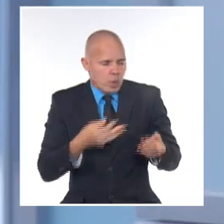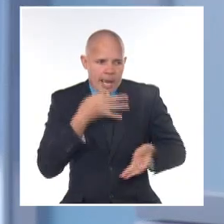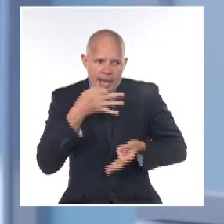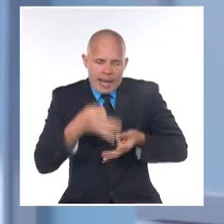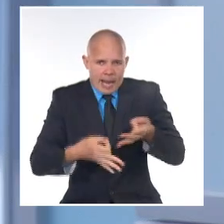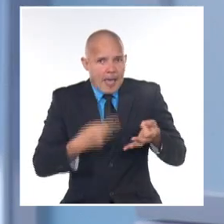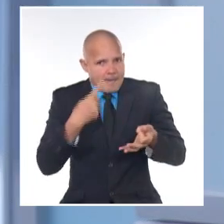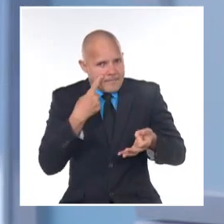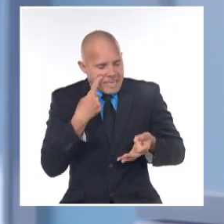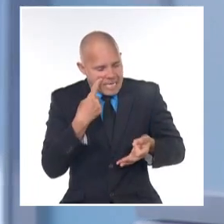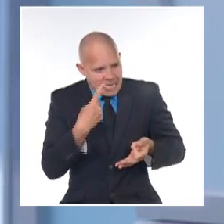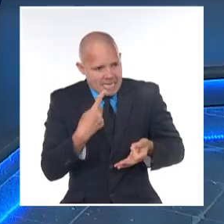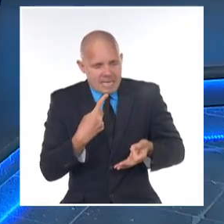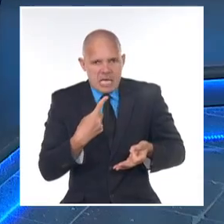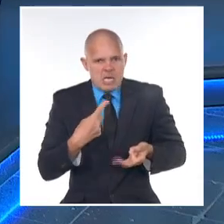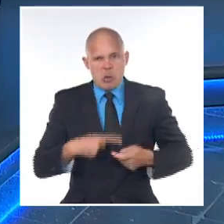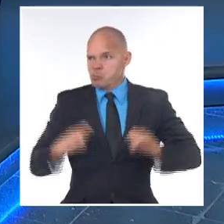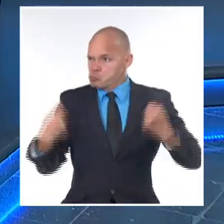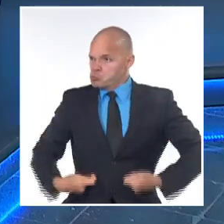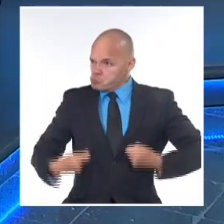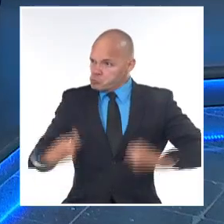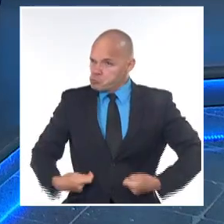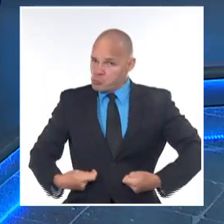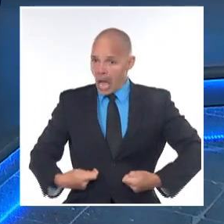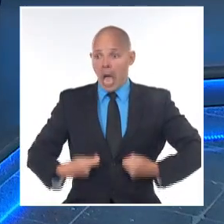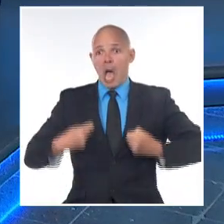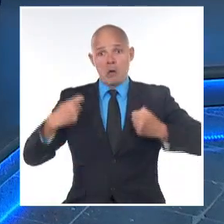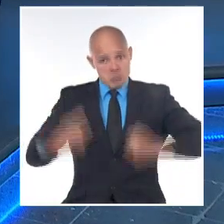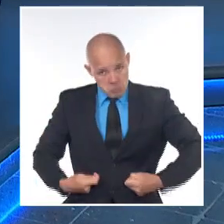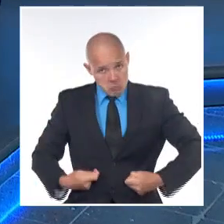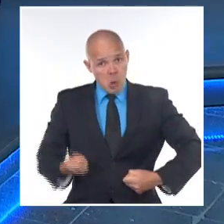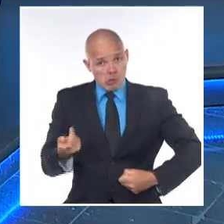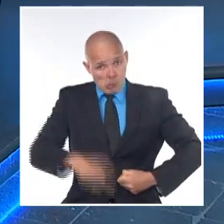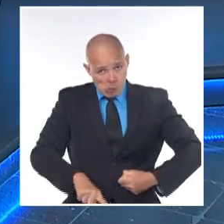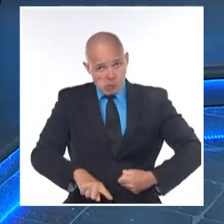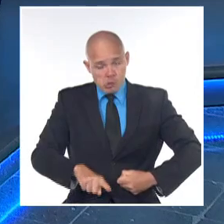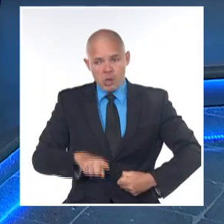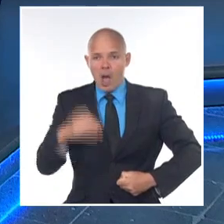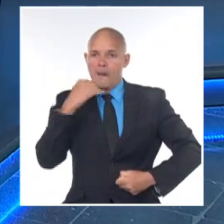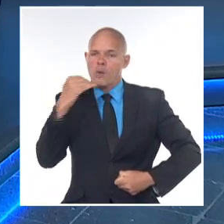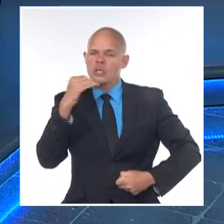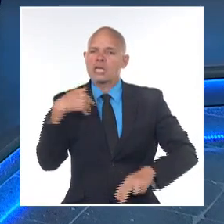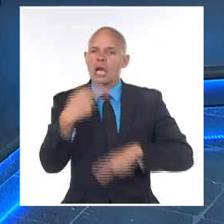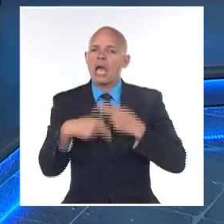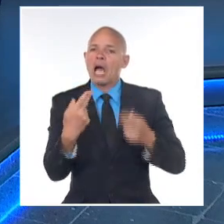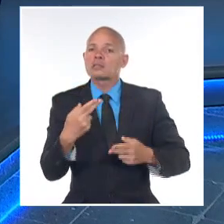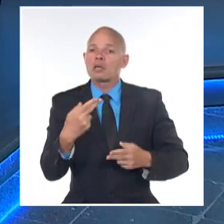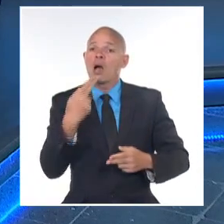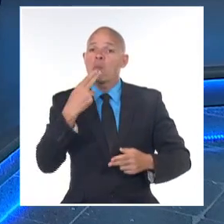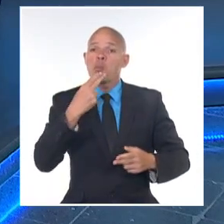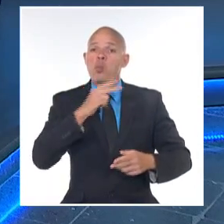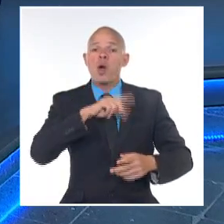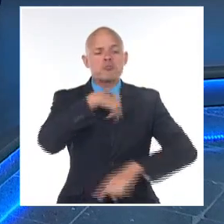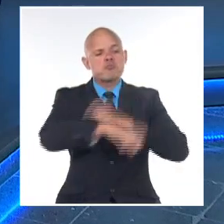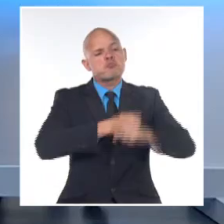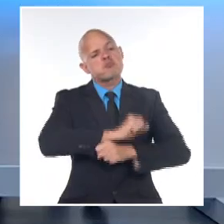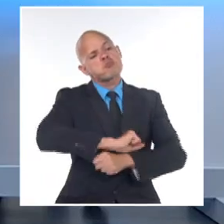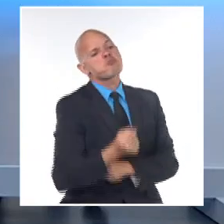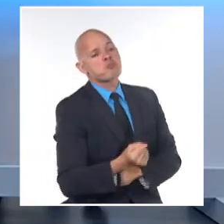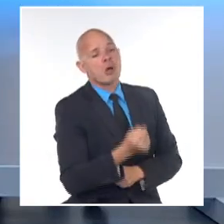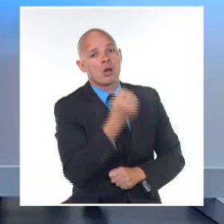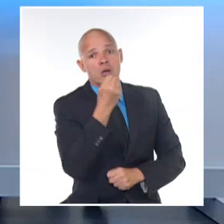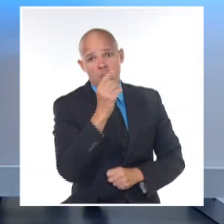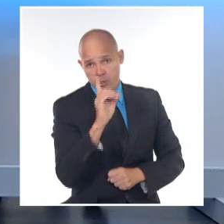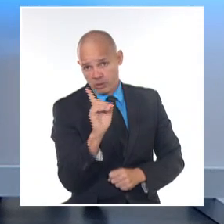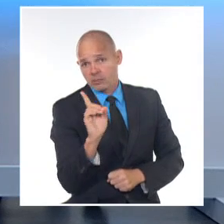uso de la fuerza que tiene destinado a la policía. Régimen progresivo. De uso de la fuerza. Régimen progresivo de uso de la fuerza. Yo tengo unos ejemplos aquí,